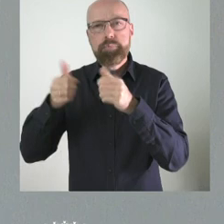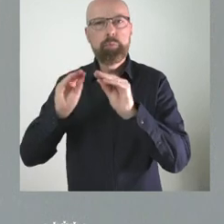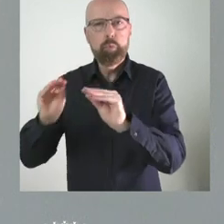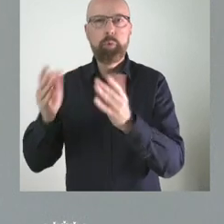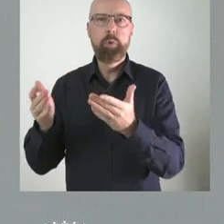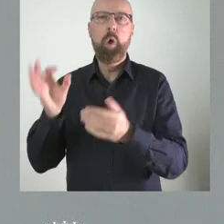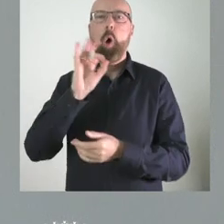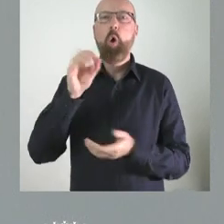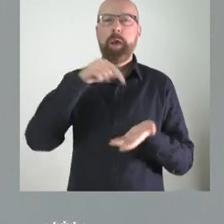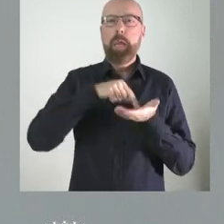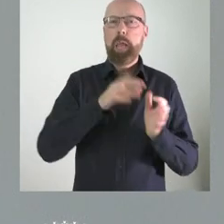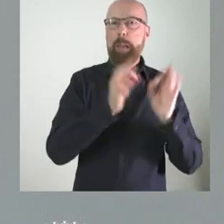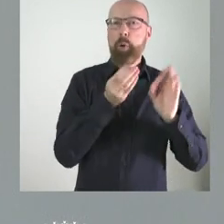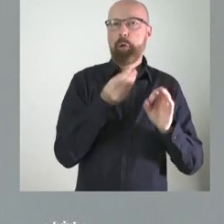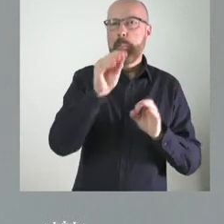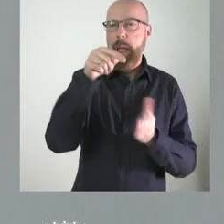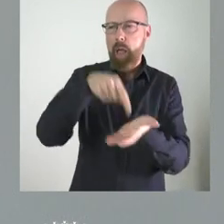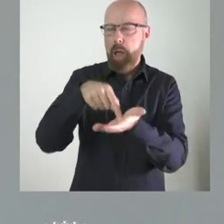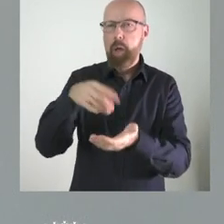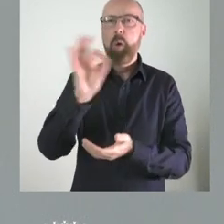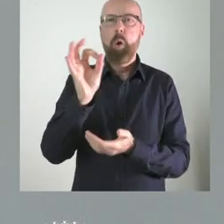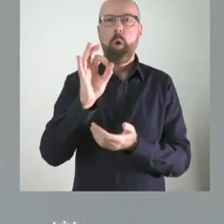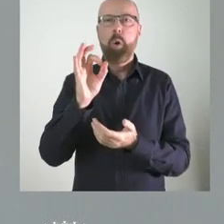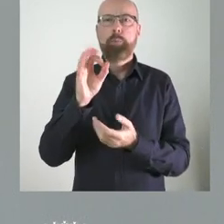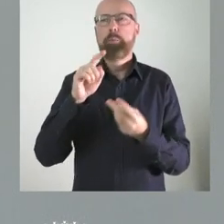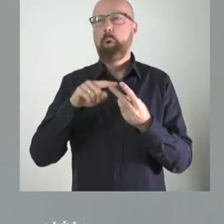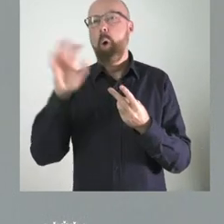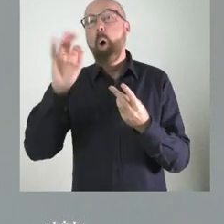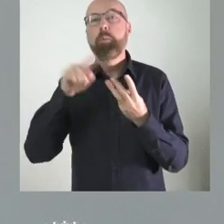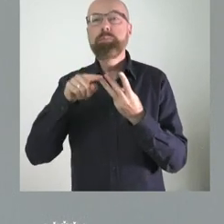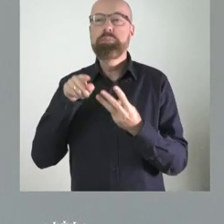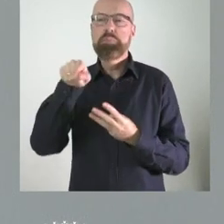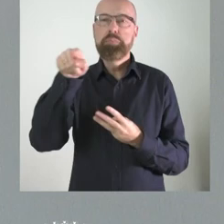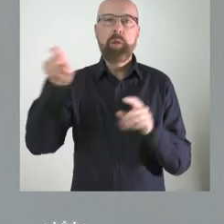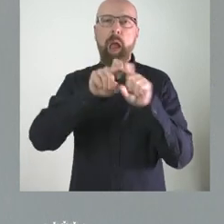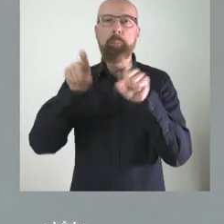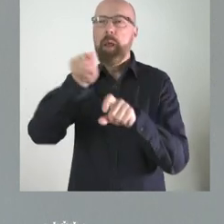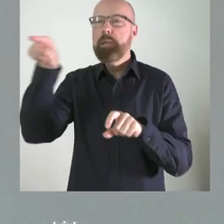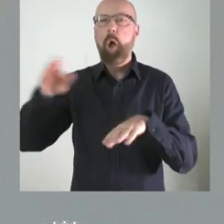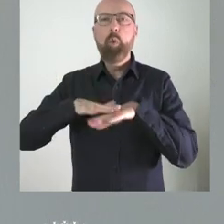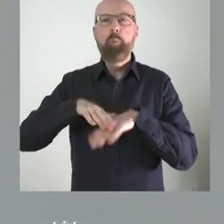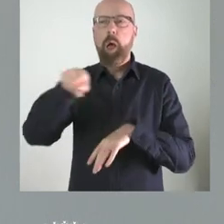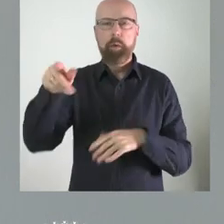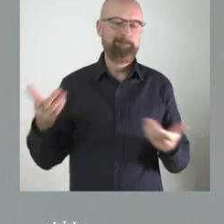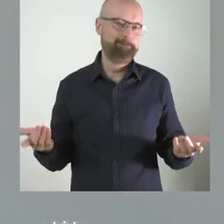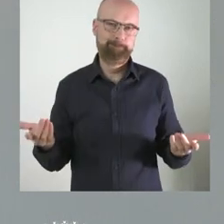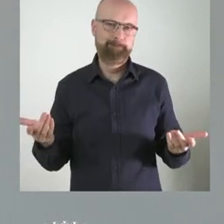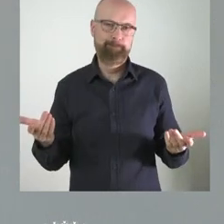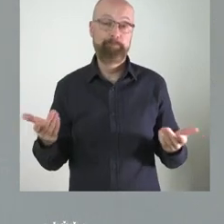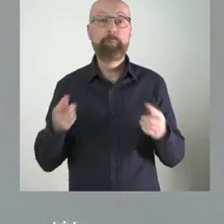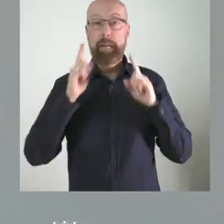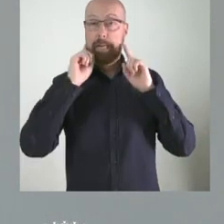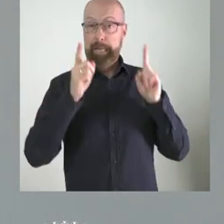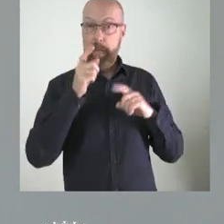o cuando se le señala desde el punto de vista de que sean culpables la situación económica el caso de los trabajadores justo al contrario un